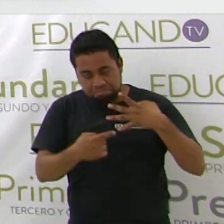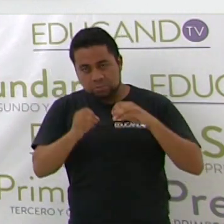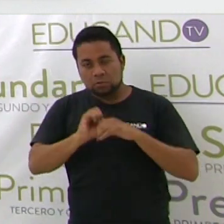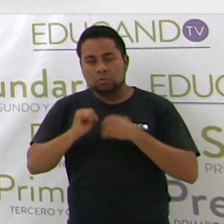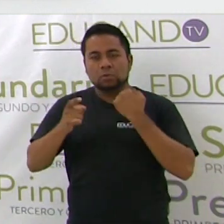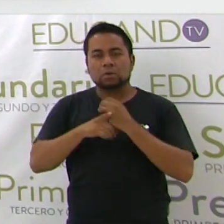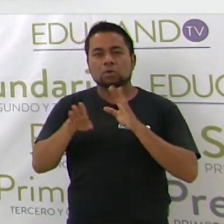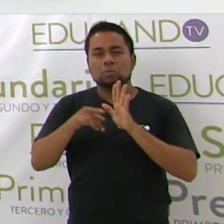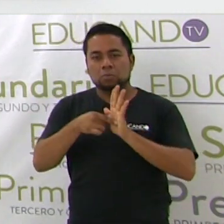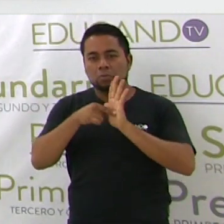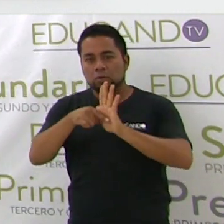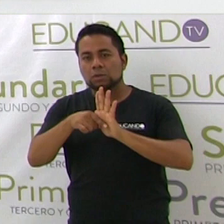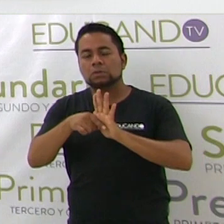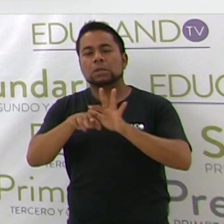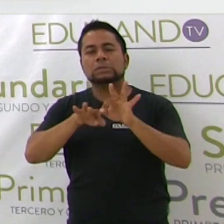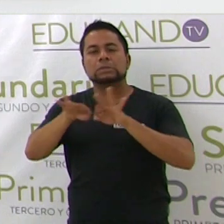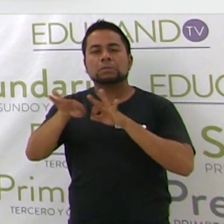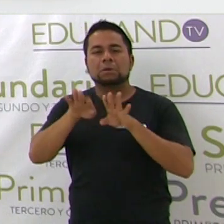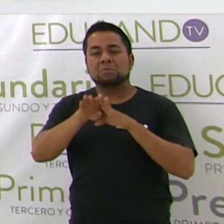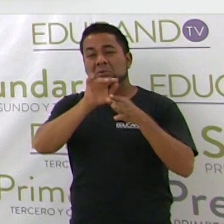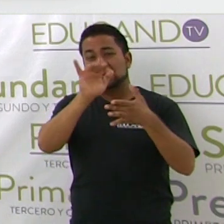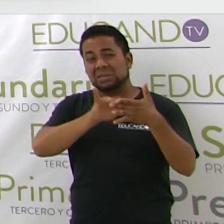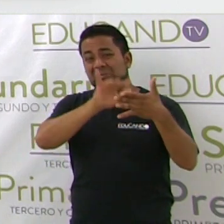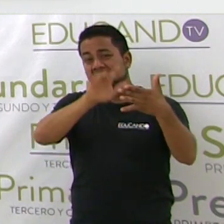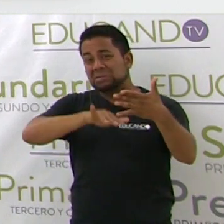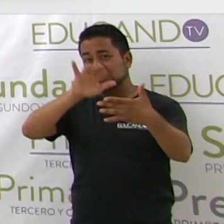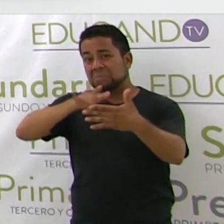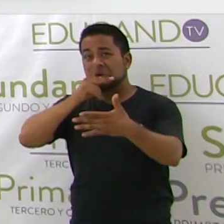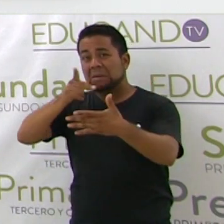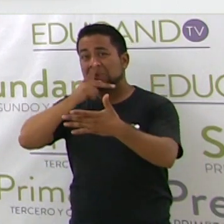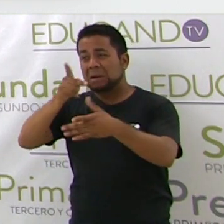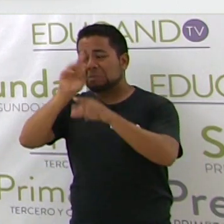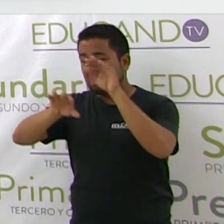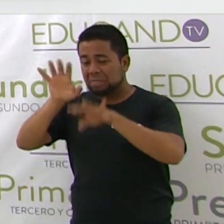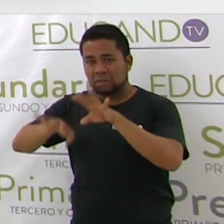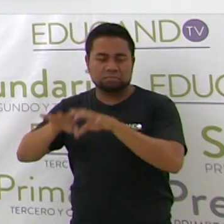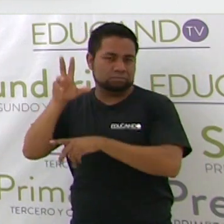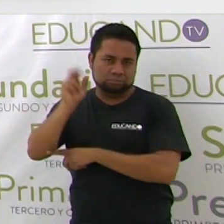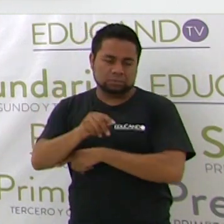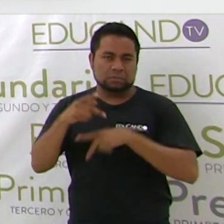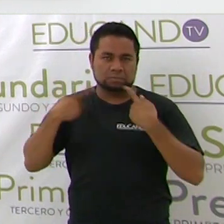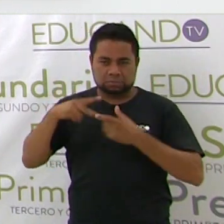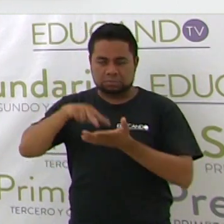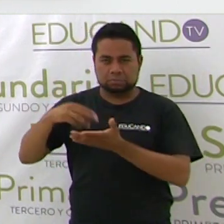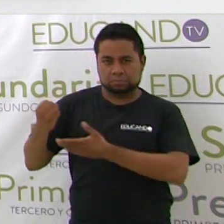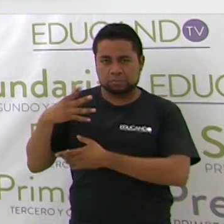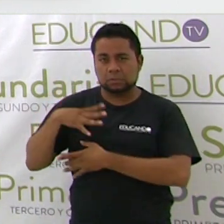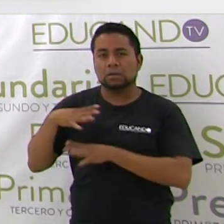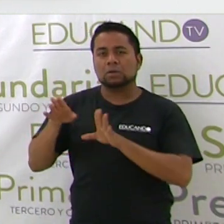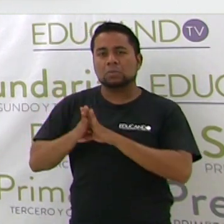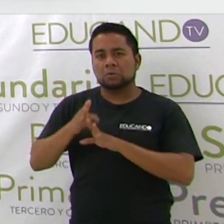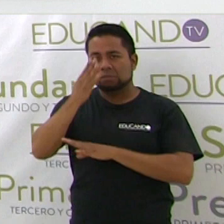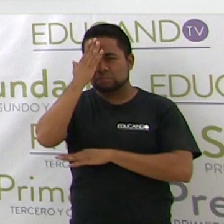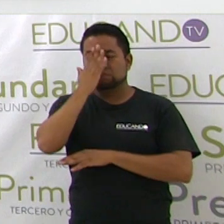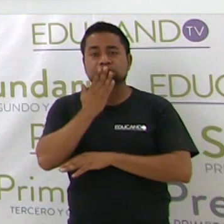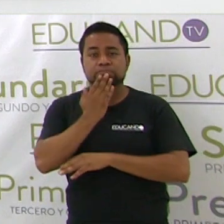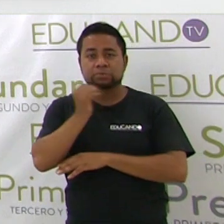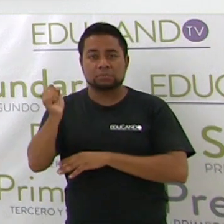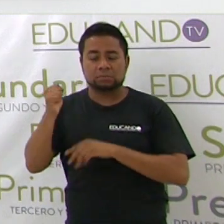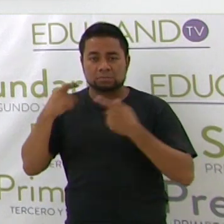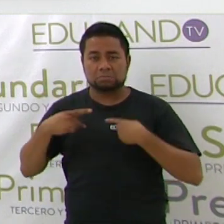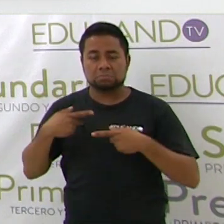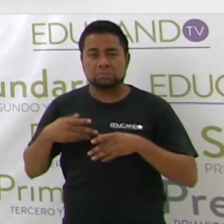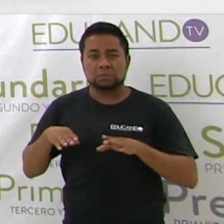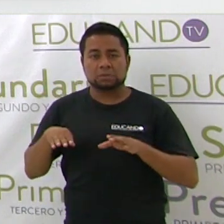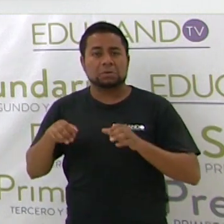del trabajo, más que texto y texto y texto. Entonces, los conferencistas que ya tienen mucha práctica, con